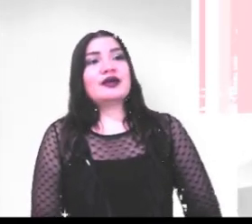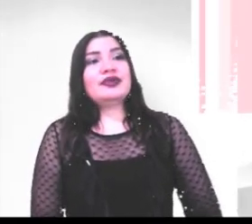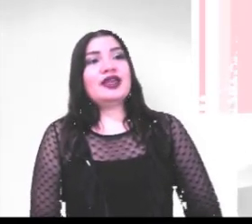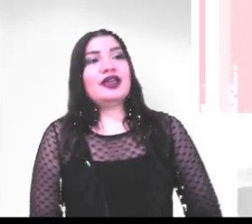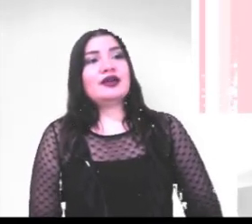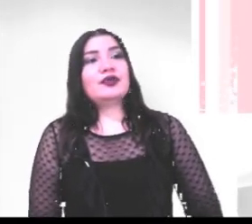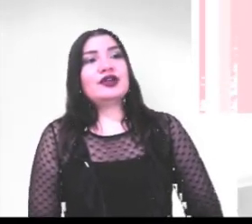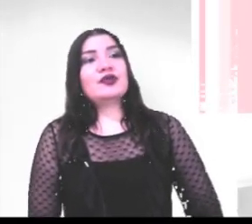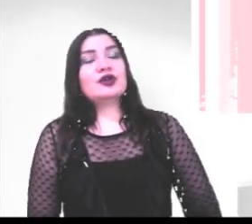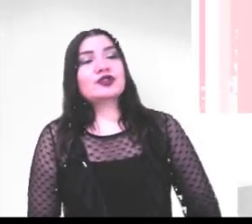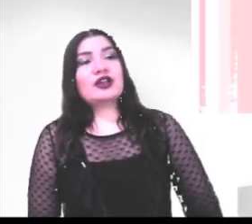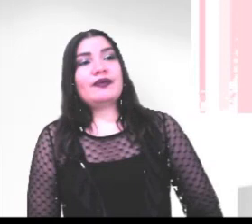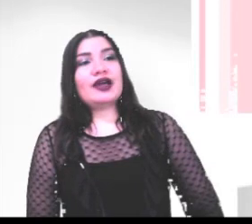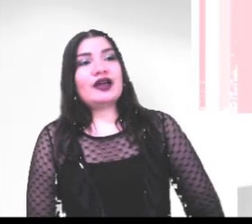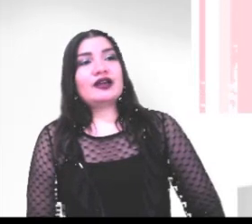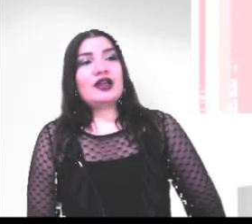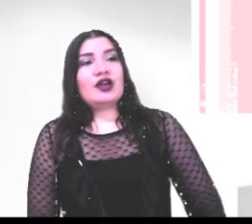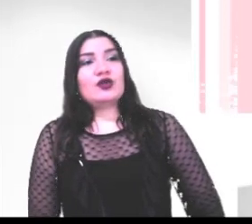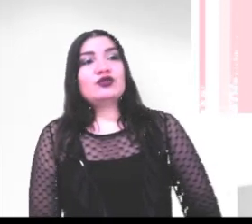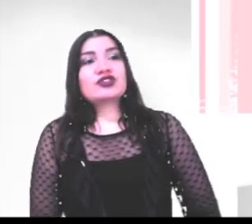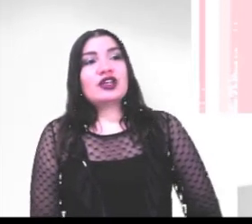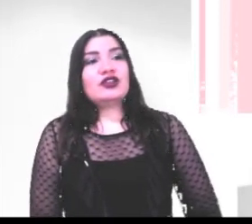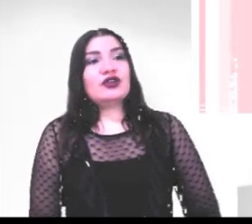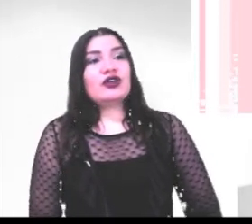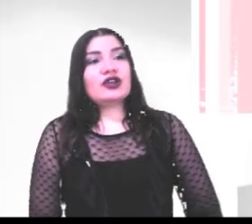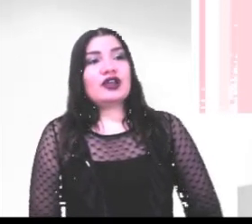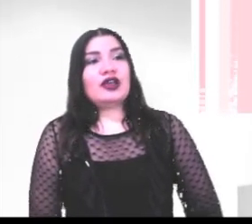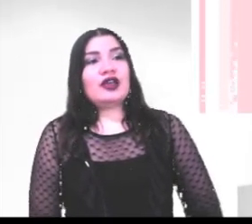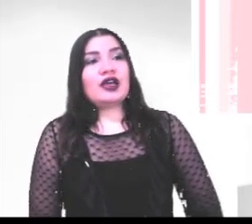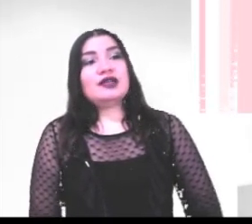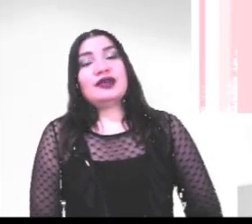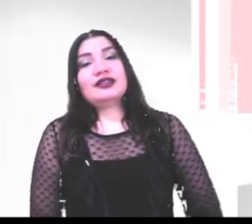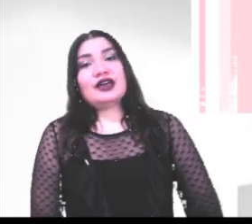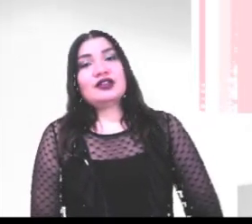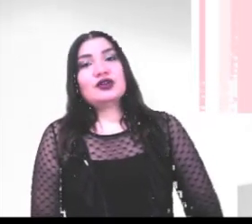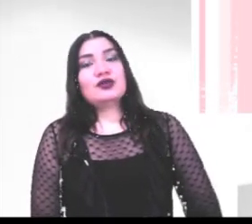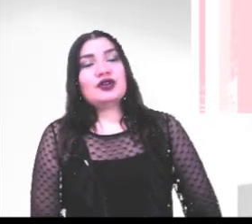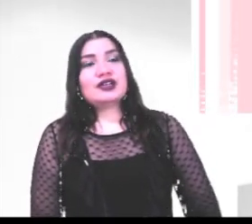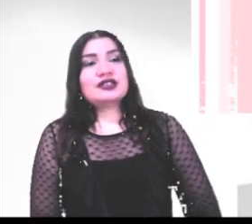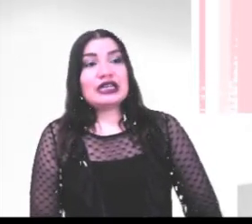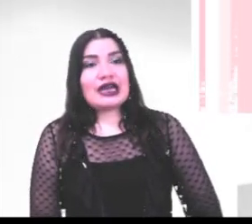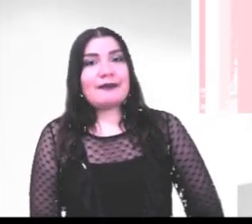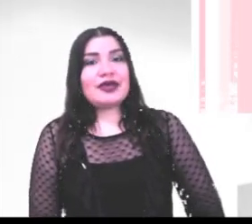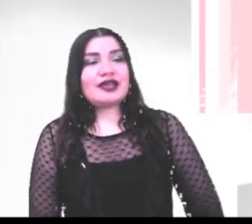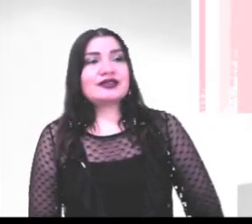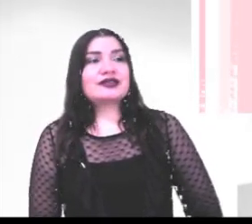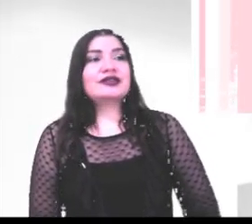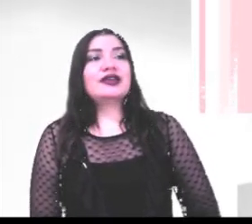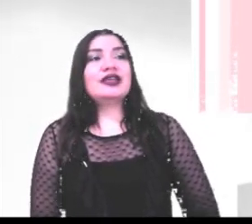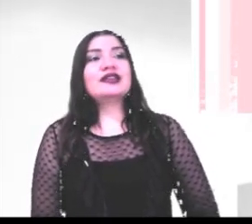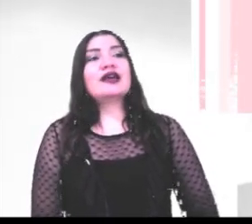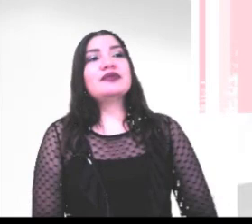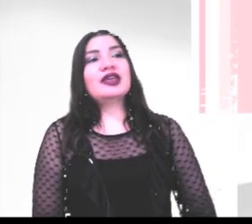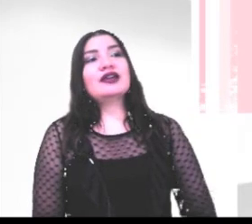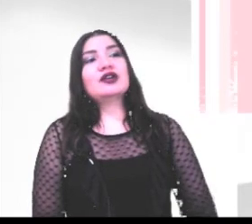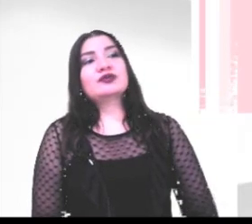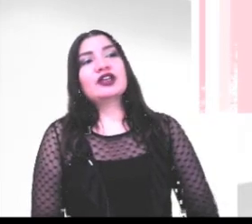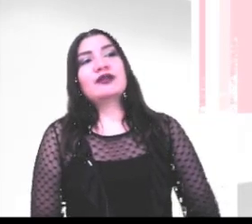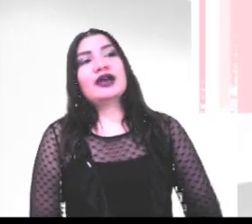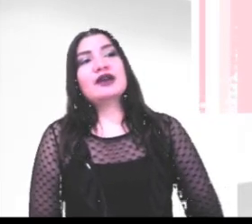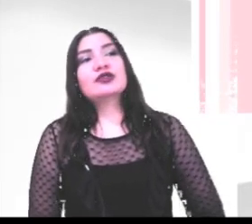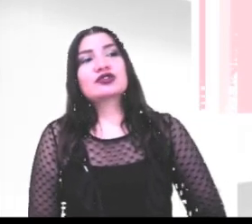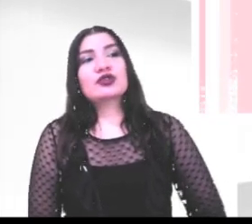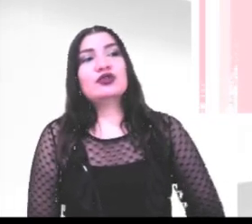también podemos observar un señor alimentando unas tilapias y también